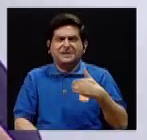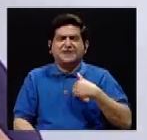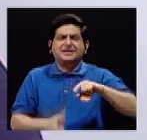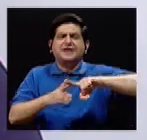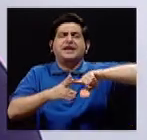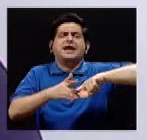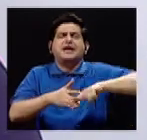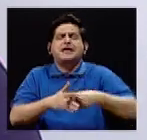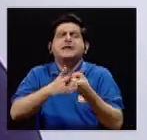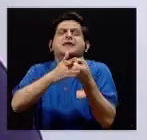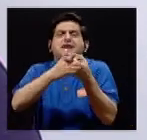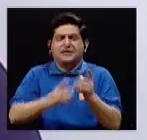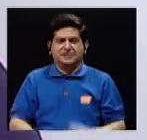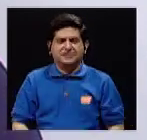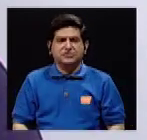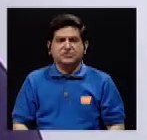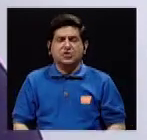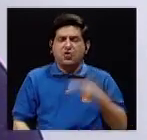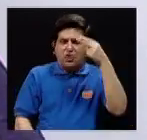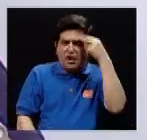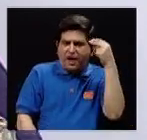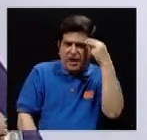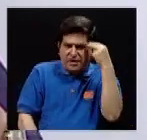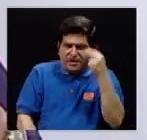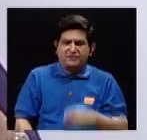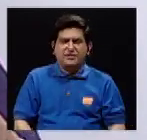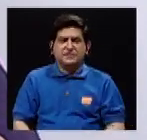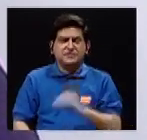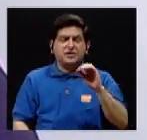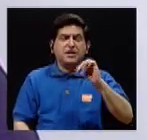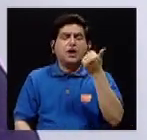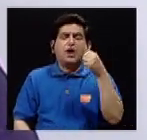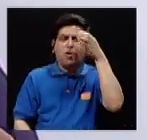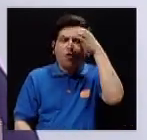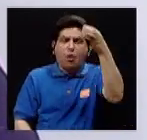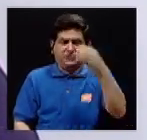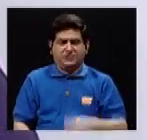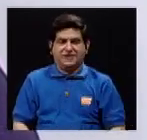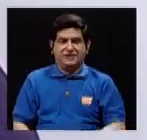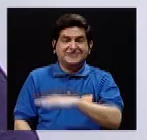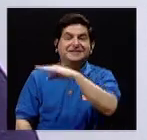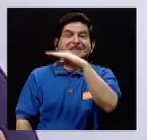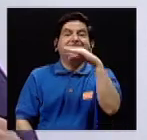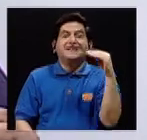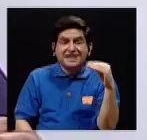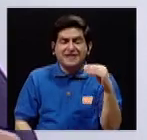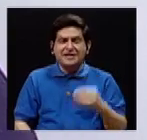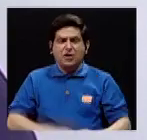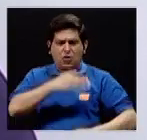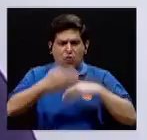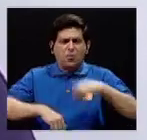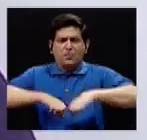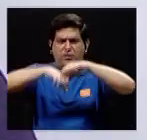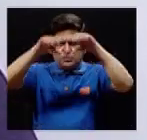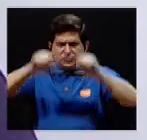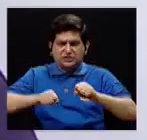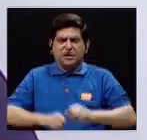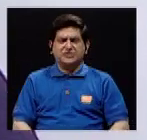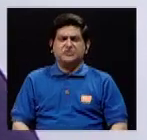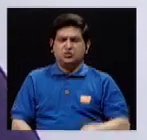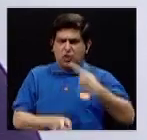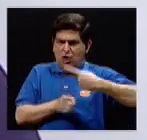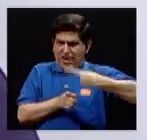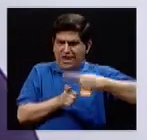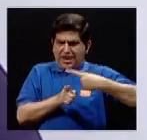tienen origen de de los árabes que tienen origen de otras culturas y que fueron sistematizadas por los